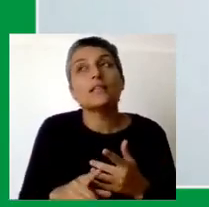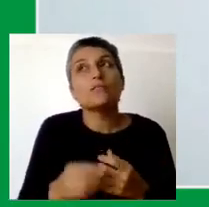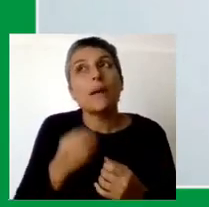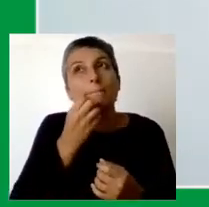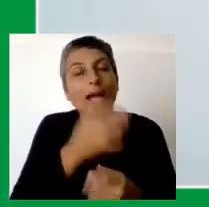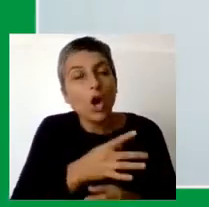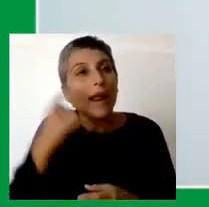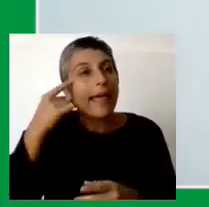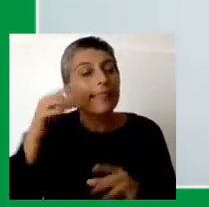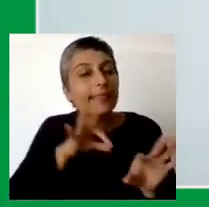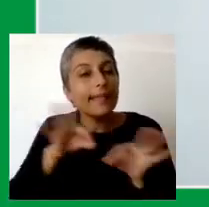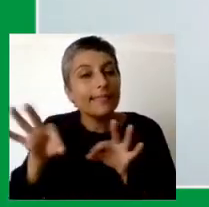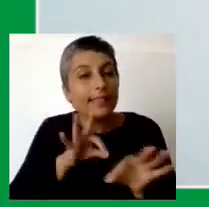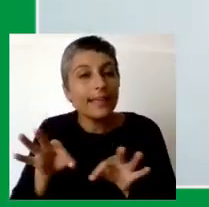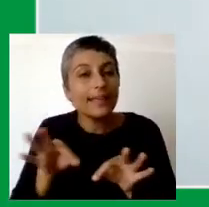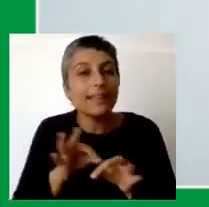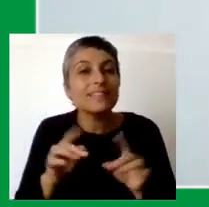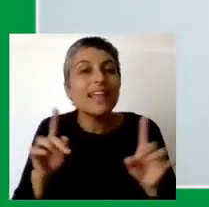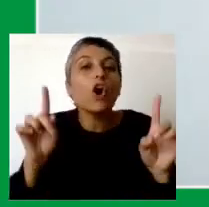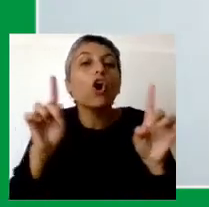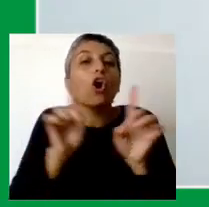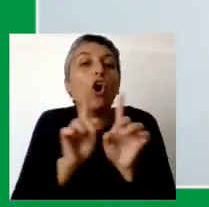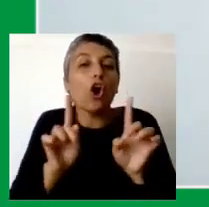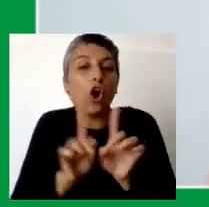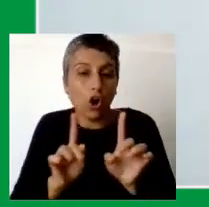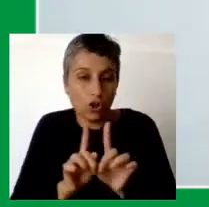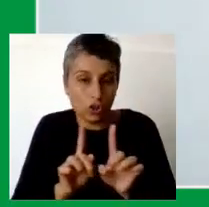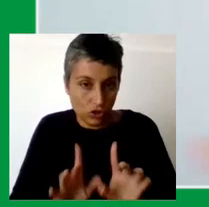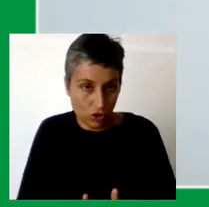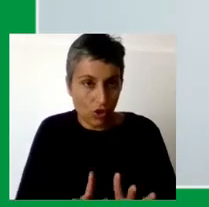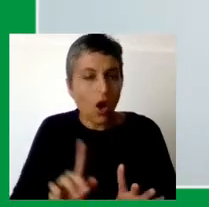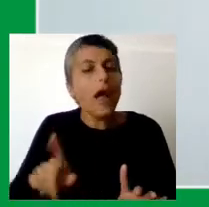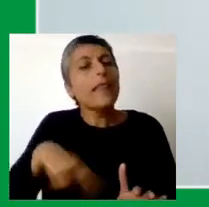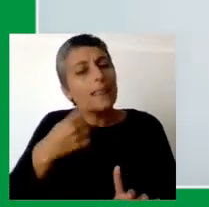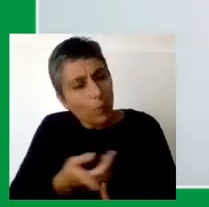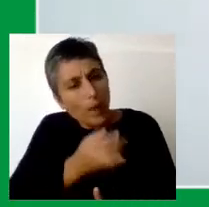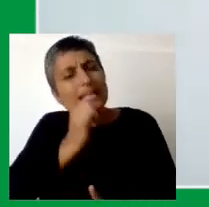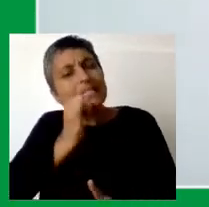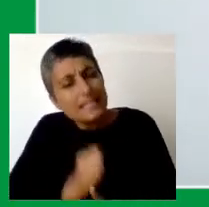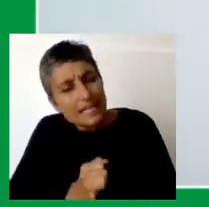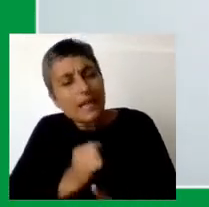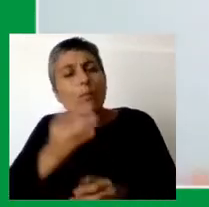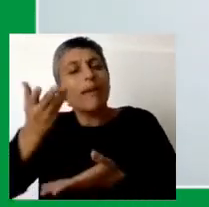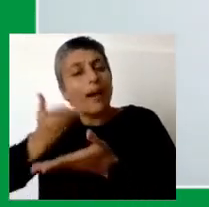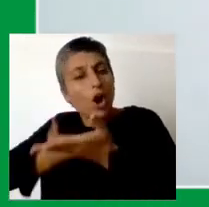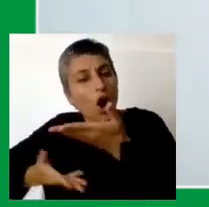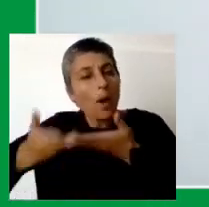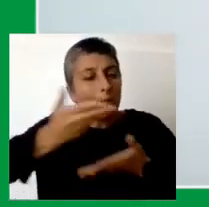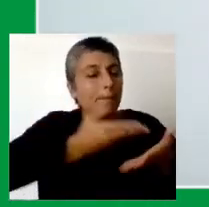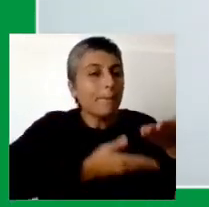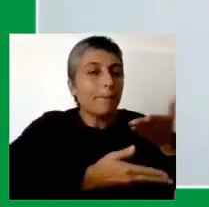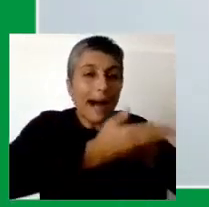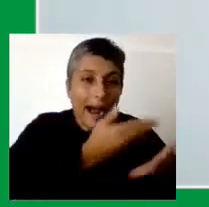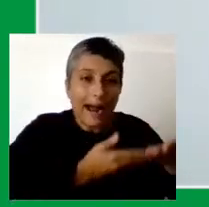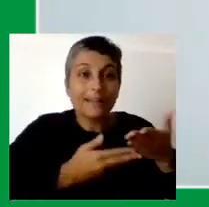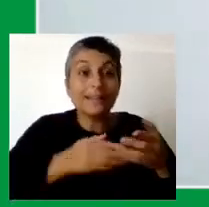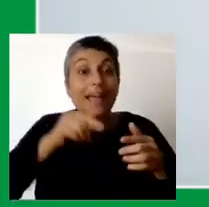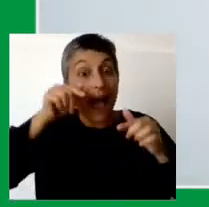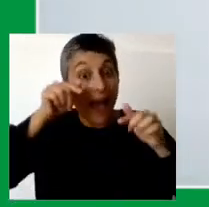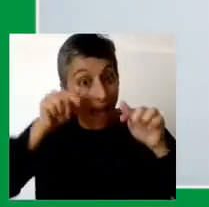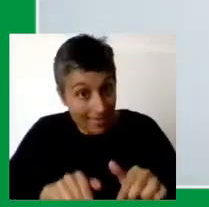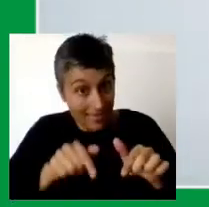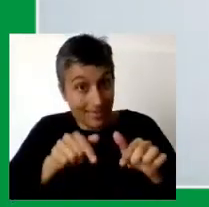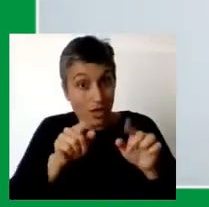estrategia, formular un formato breve, ¿no?, para también después poder hacerlo circular, compartirlo, y a partir de ahí,